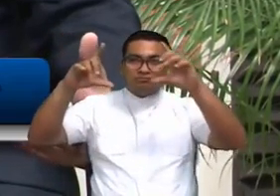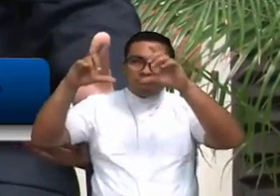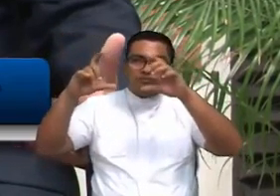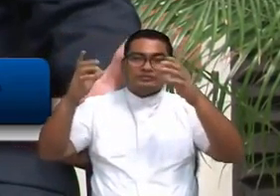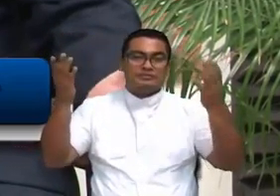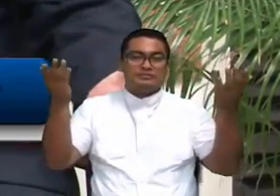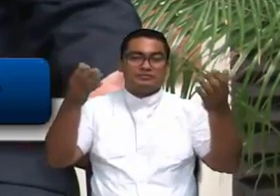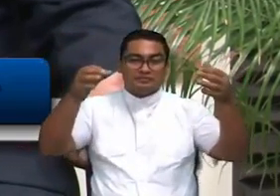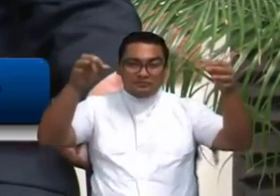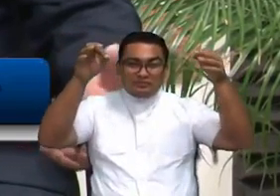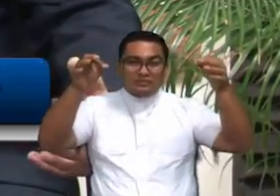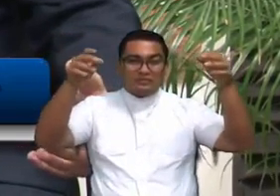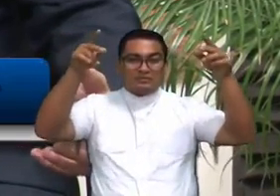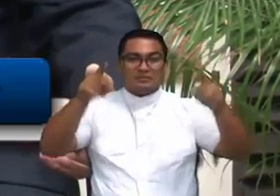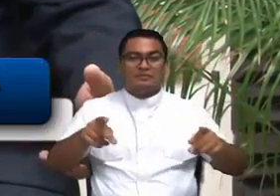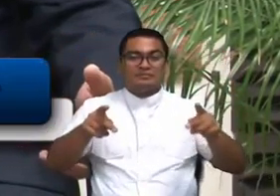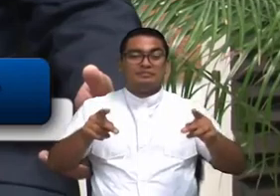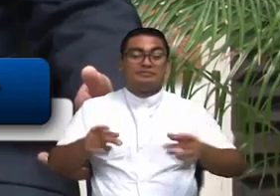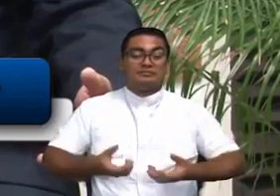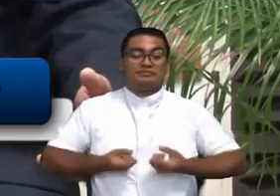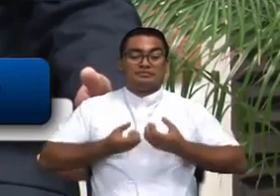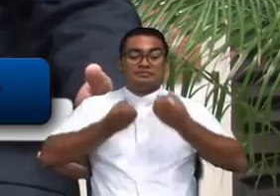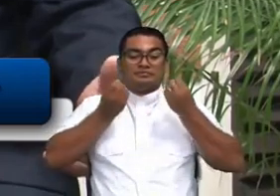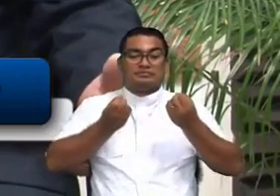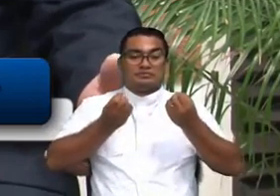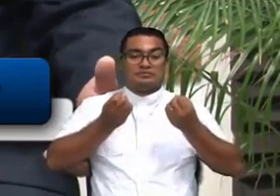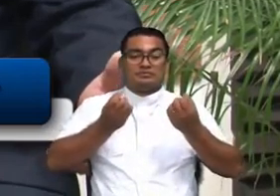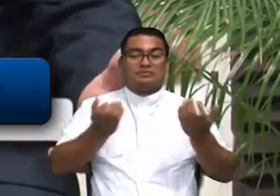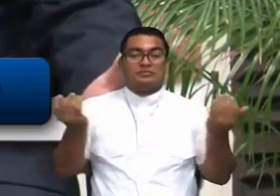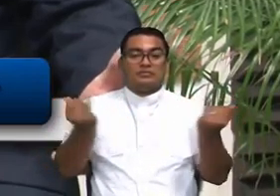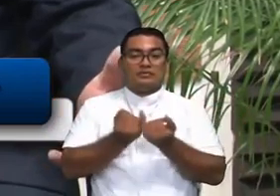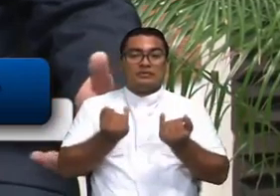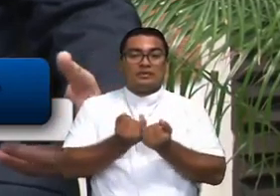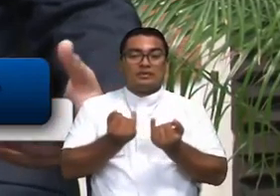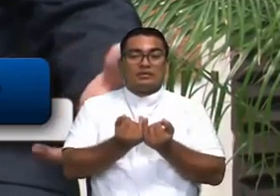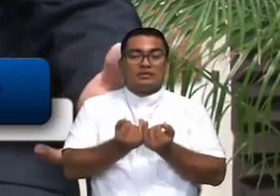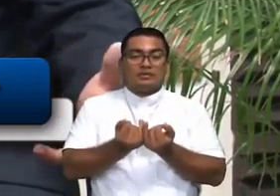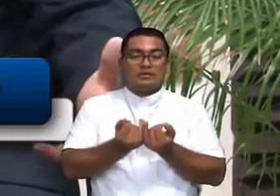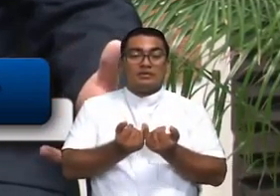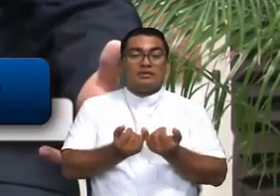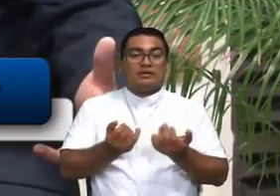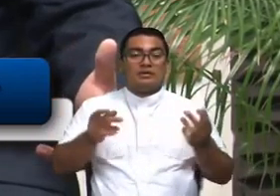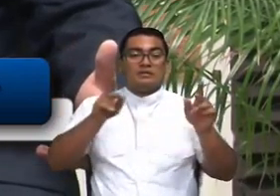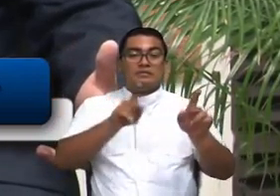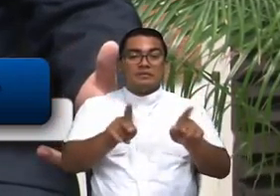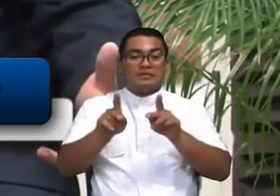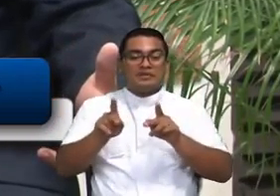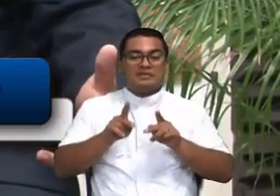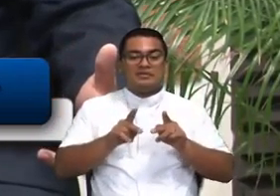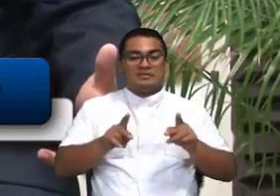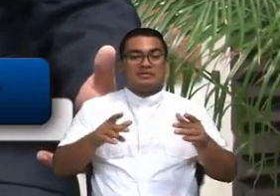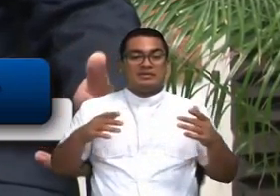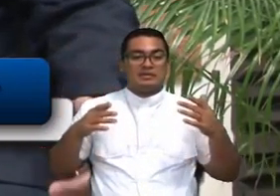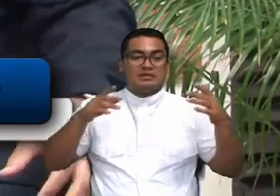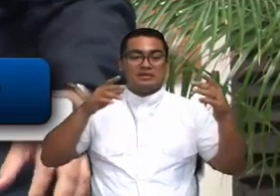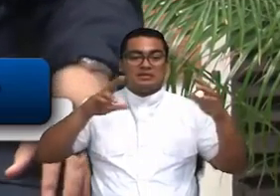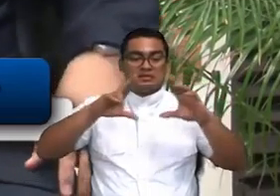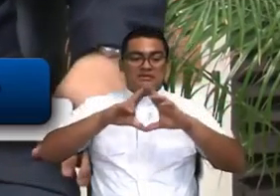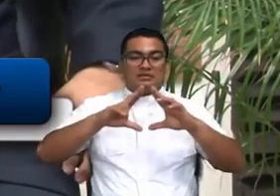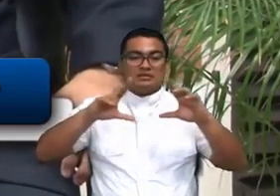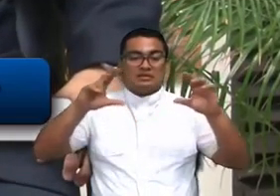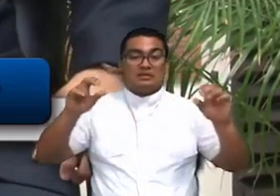con las pacientes oncológicas que tienen cáncer. Es un hito en la historia, es un hito en la salud de todos y todas las